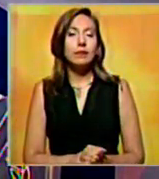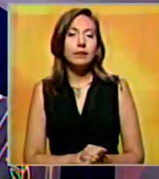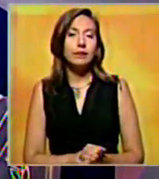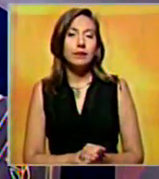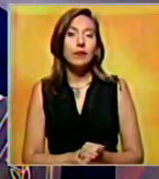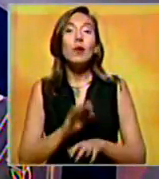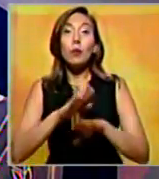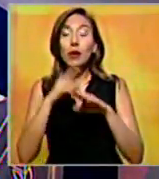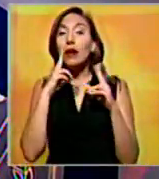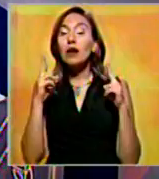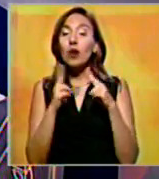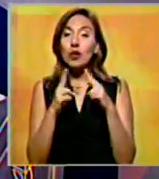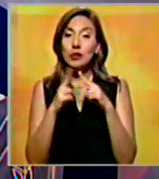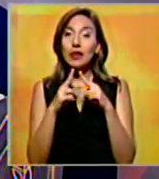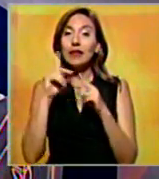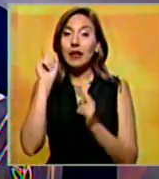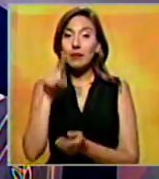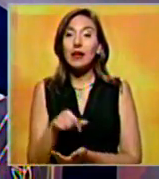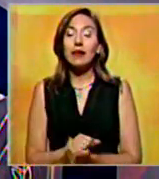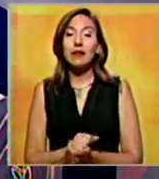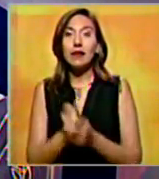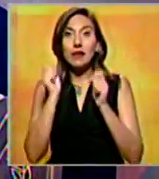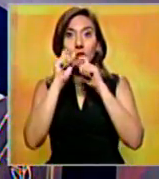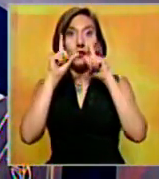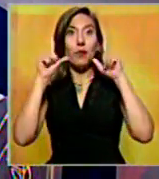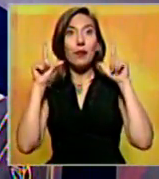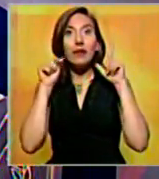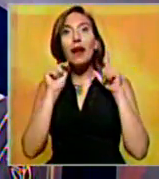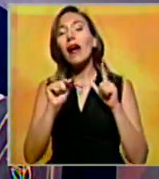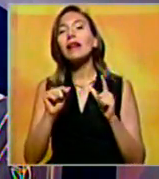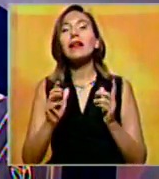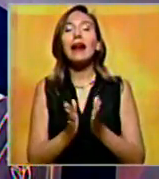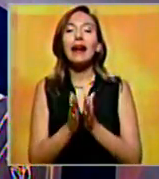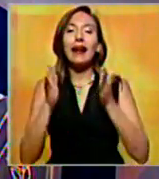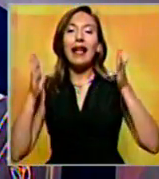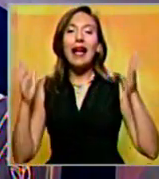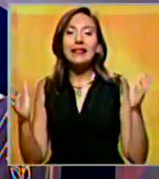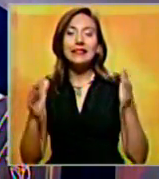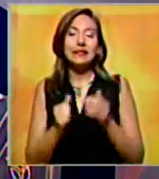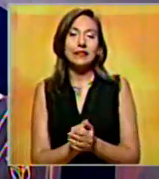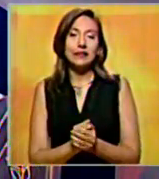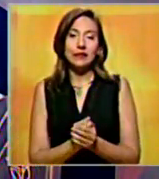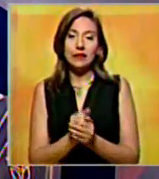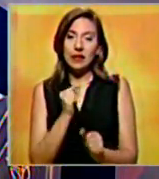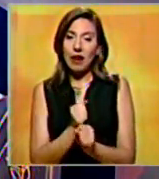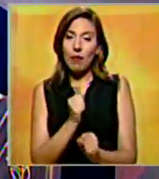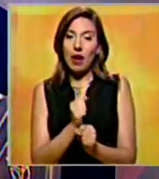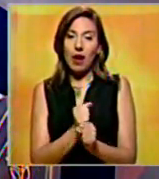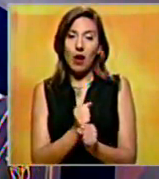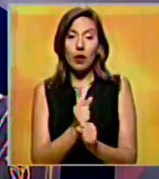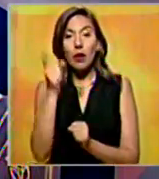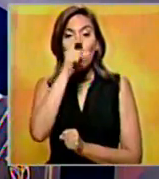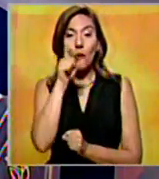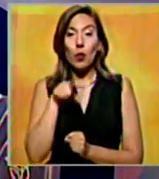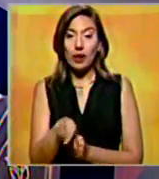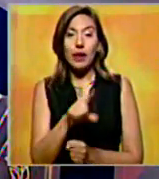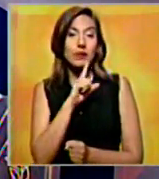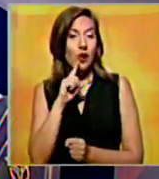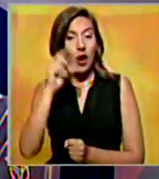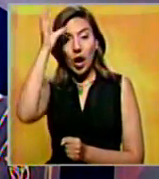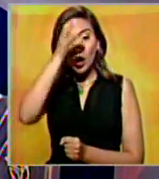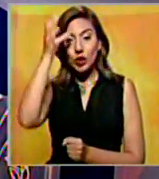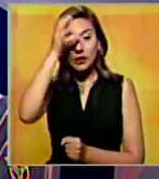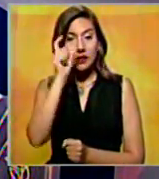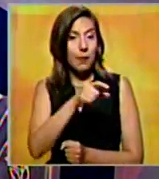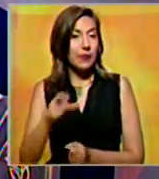porque es reconocido más allá de nuestras fronteras, sorprendiéndose de cara a ese grandísimo y gratísimo trabajo que busca eso, crear conciencia